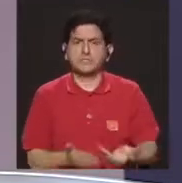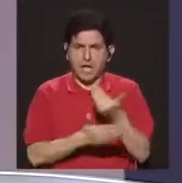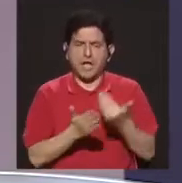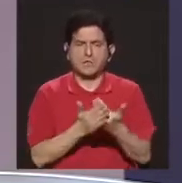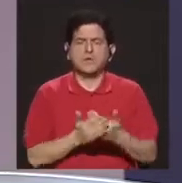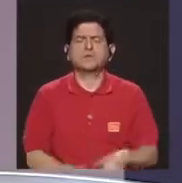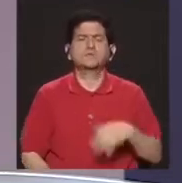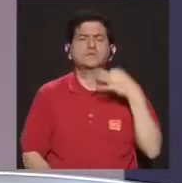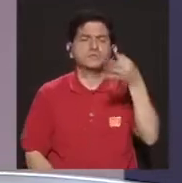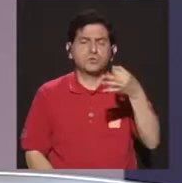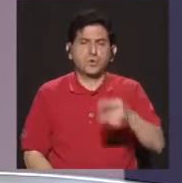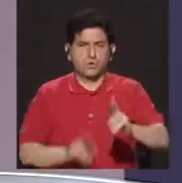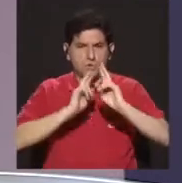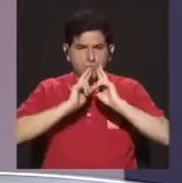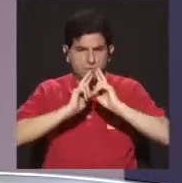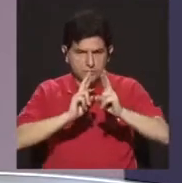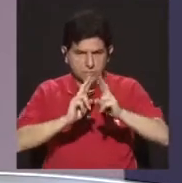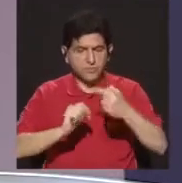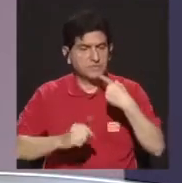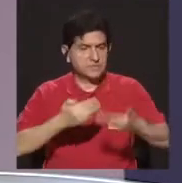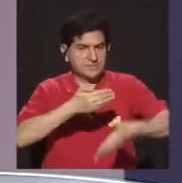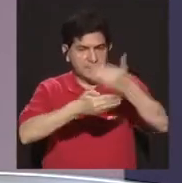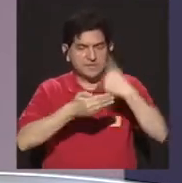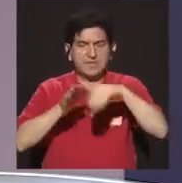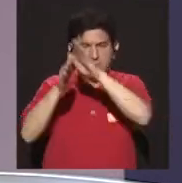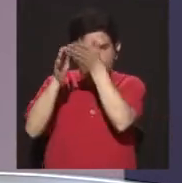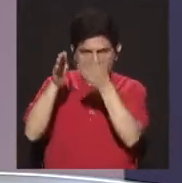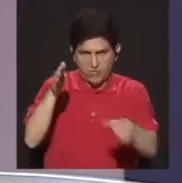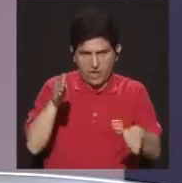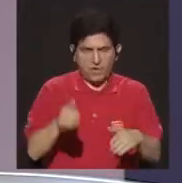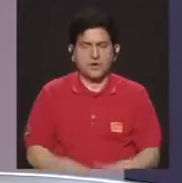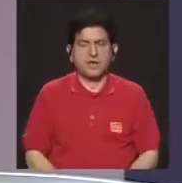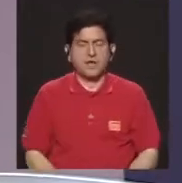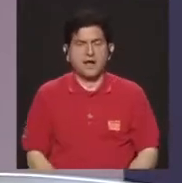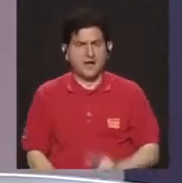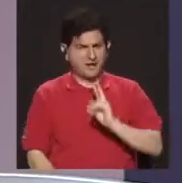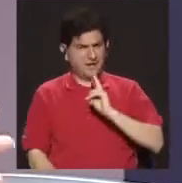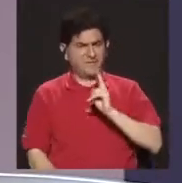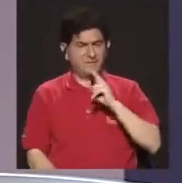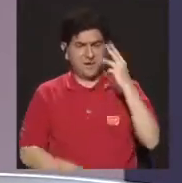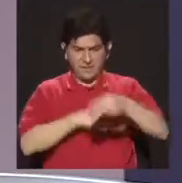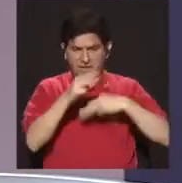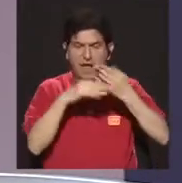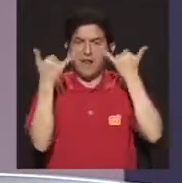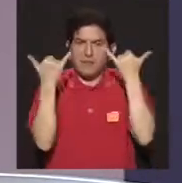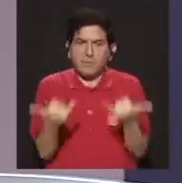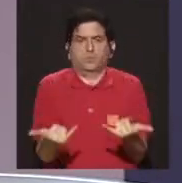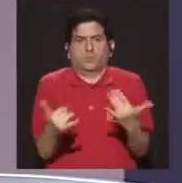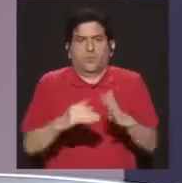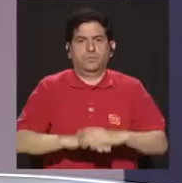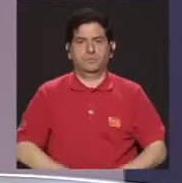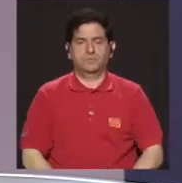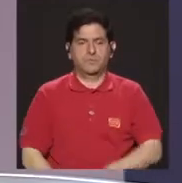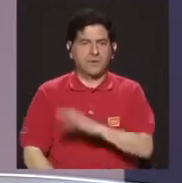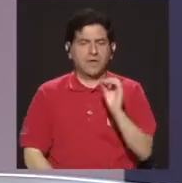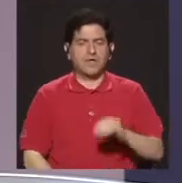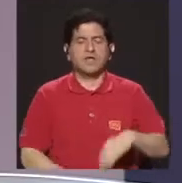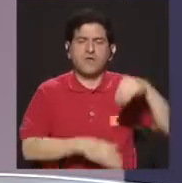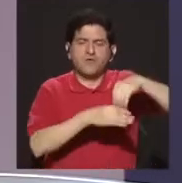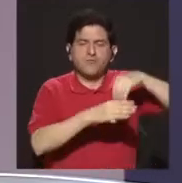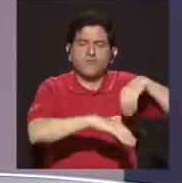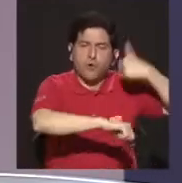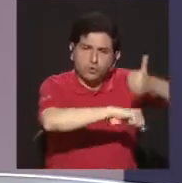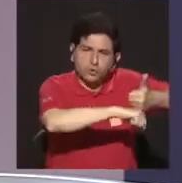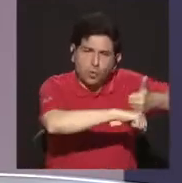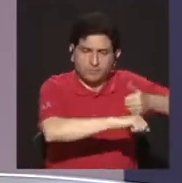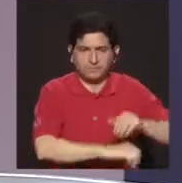sean malos más que responde primero lo que ha señalado por ejemplo la contraloría y que se llama real al mundo en el que vimos en estos momentos y además crea un fondo que es